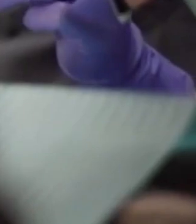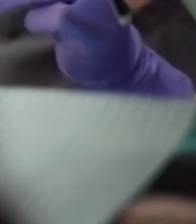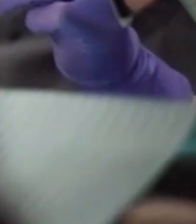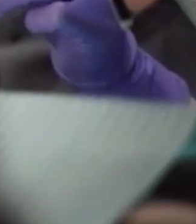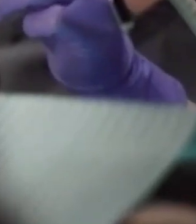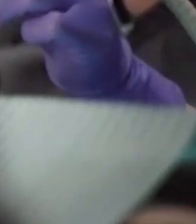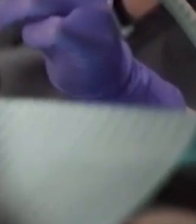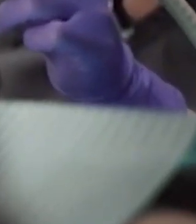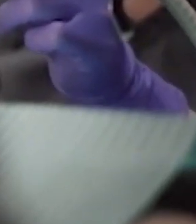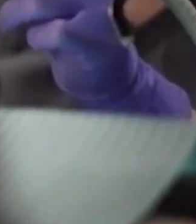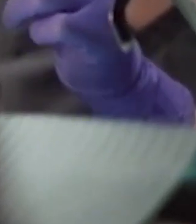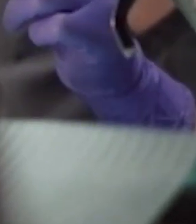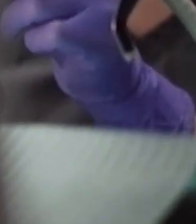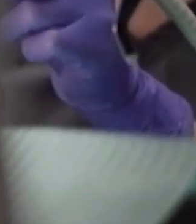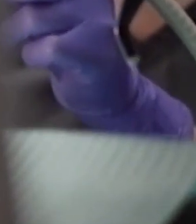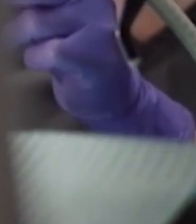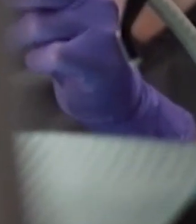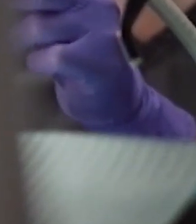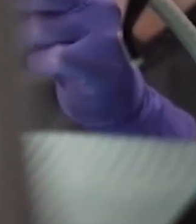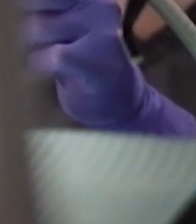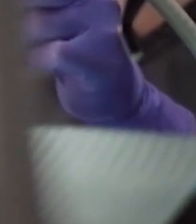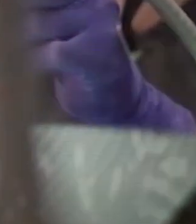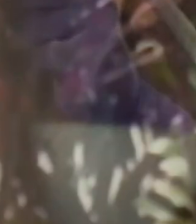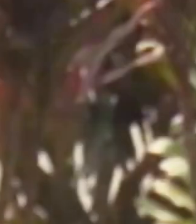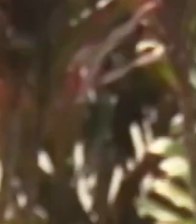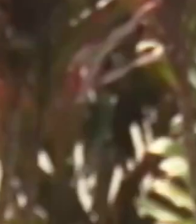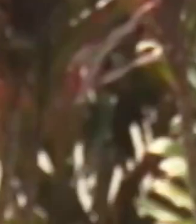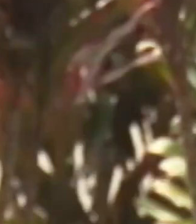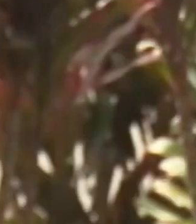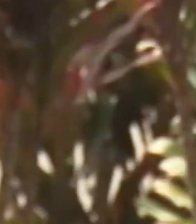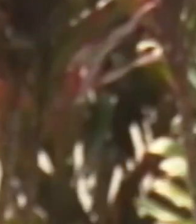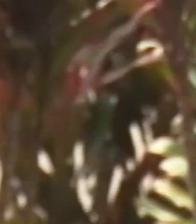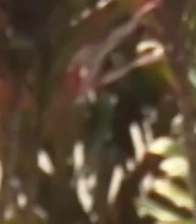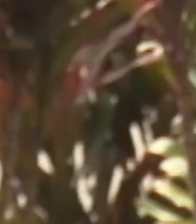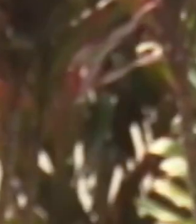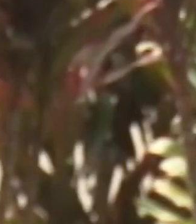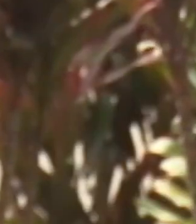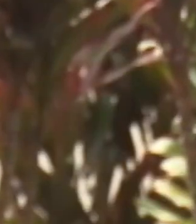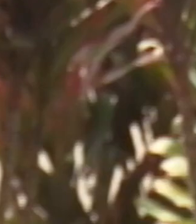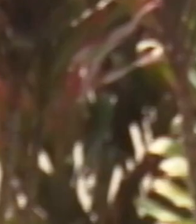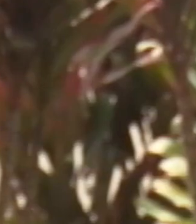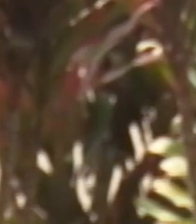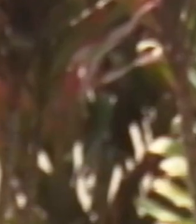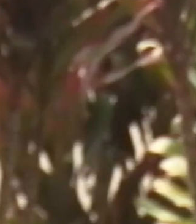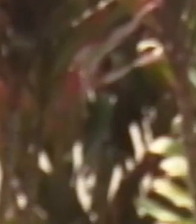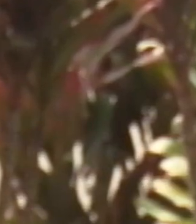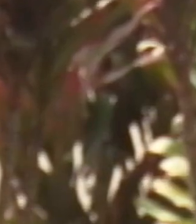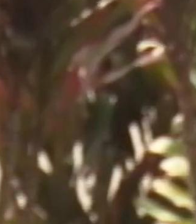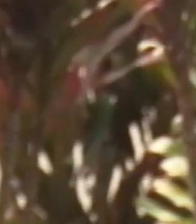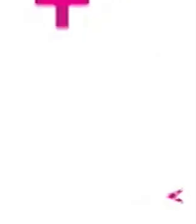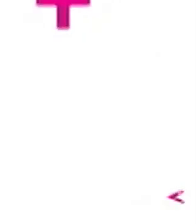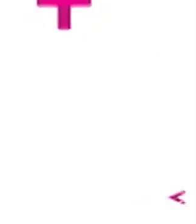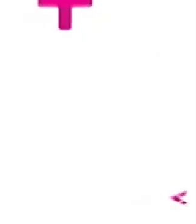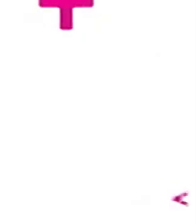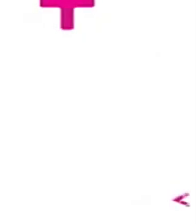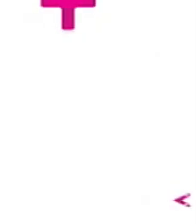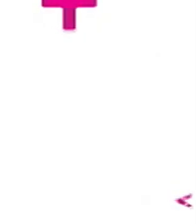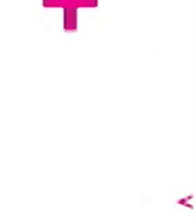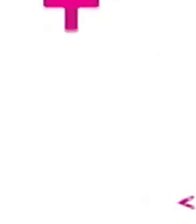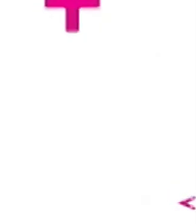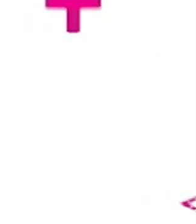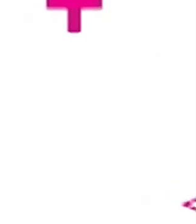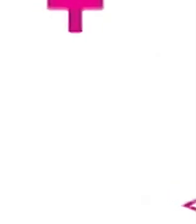13 el programa Consulta en Directo, que trata sobre temas relevantes y muy actuales de salud.